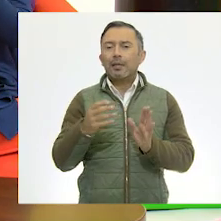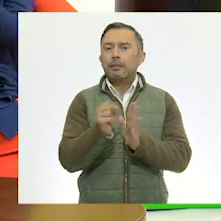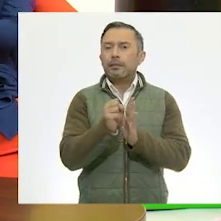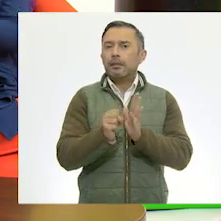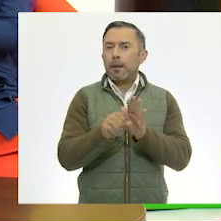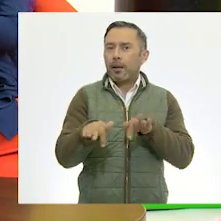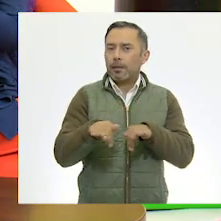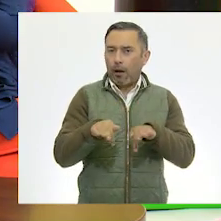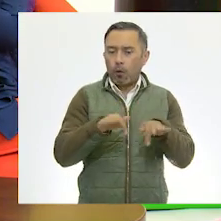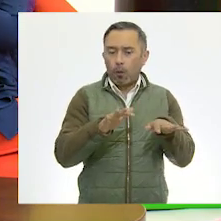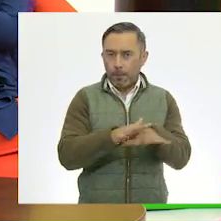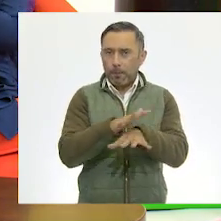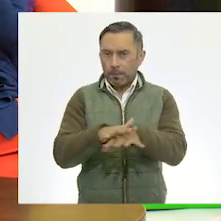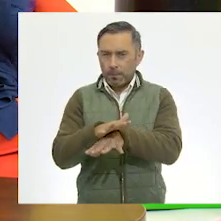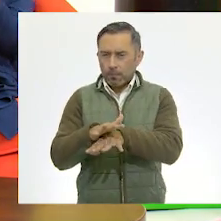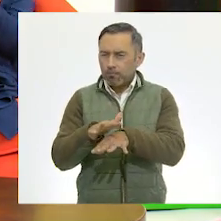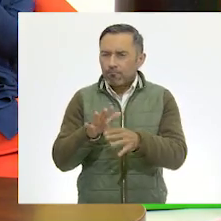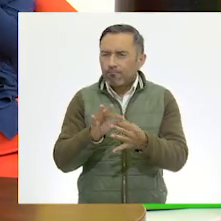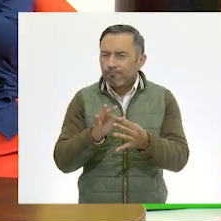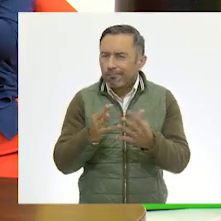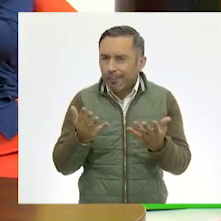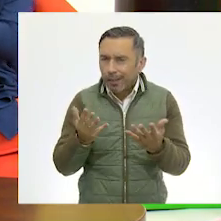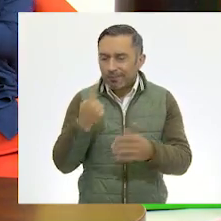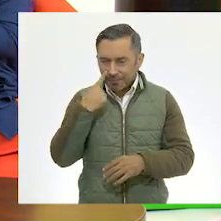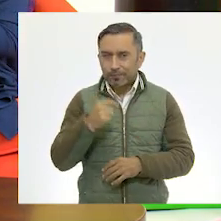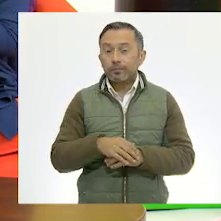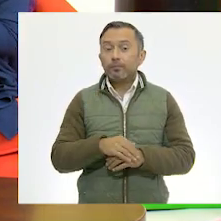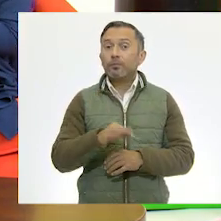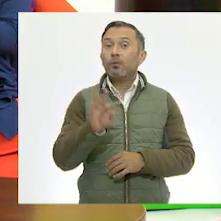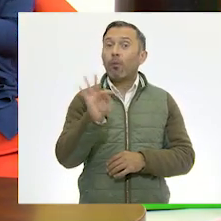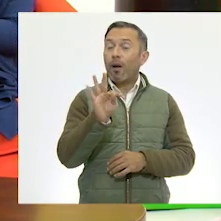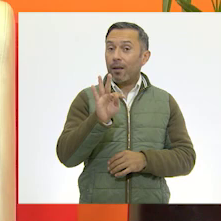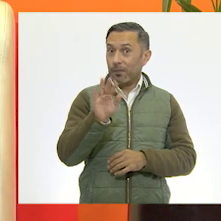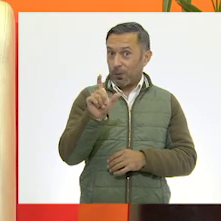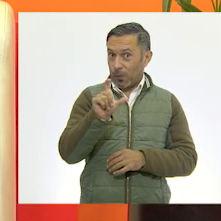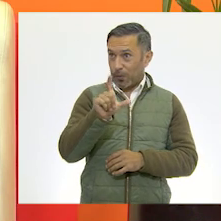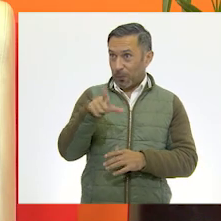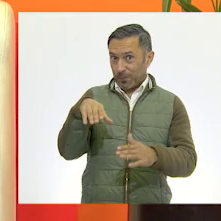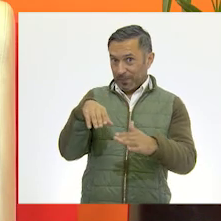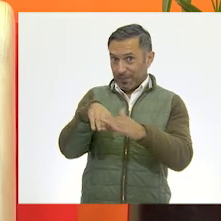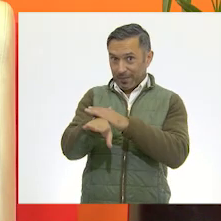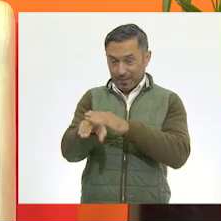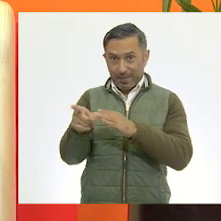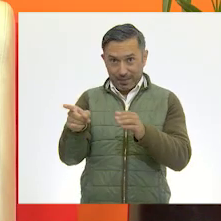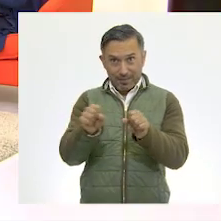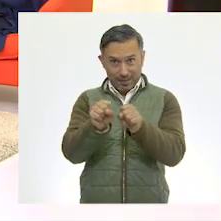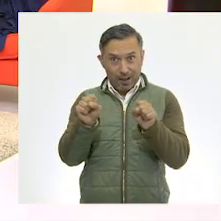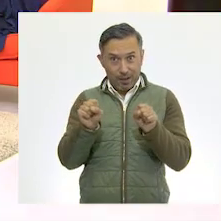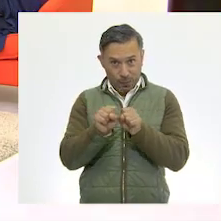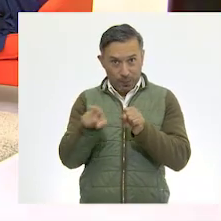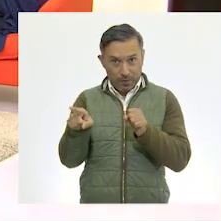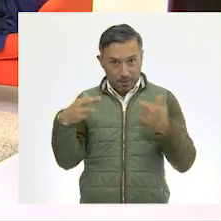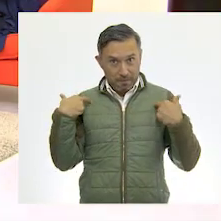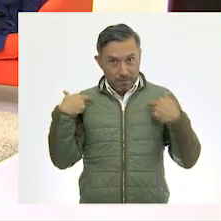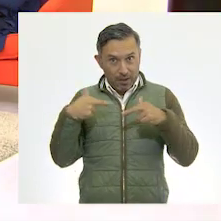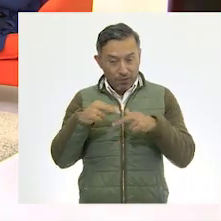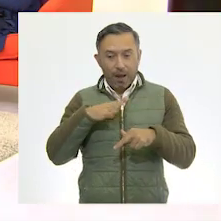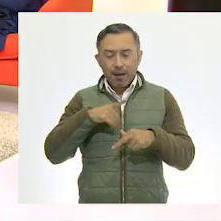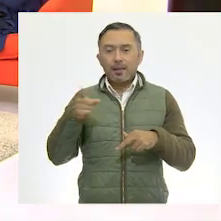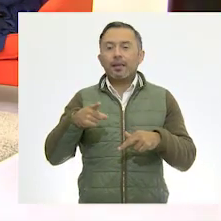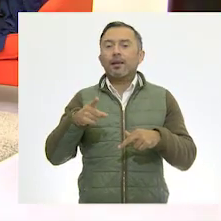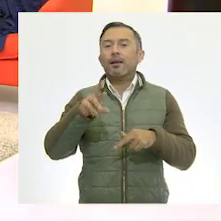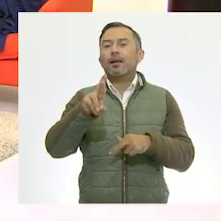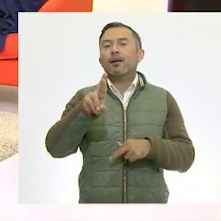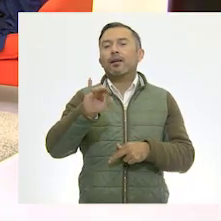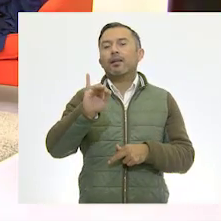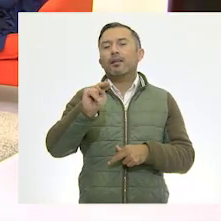Esto queda más claro cuando nos vamos a las aulas de las educadoras en preescolar que manejan los rincones. Entonces tienen el rincón de lectura,